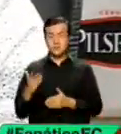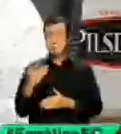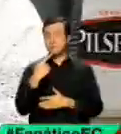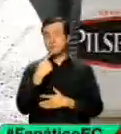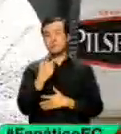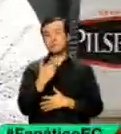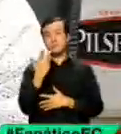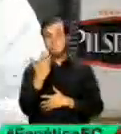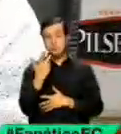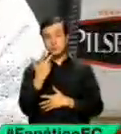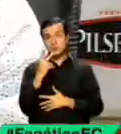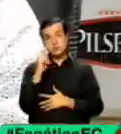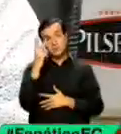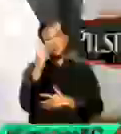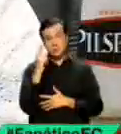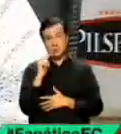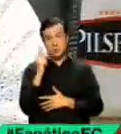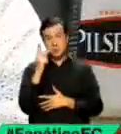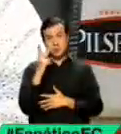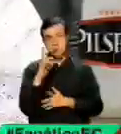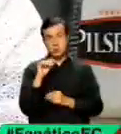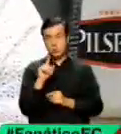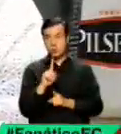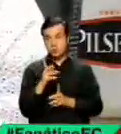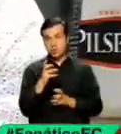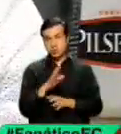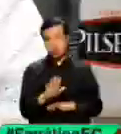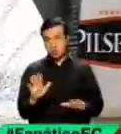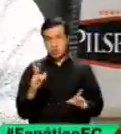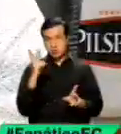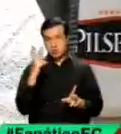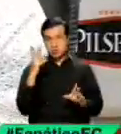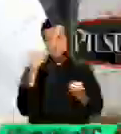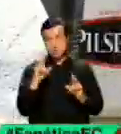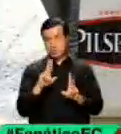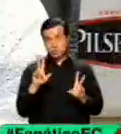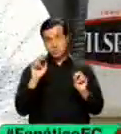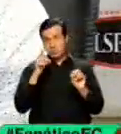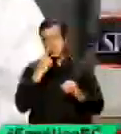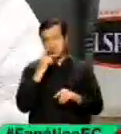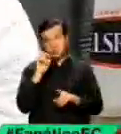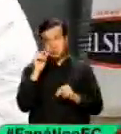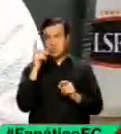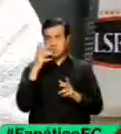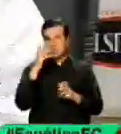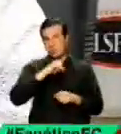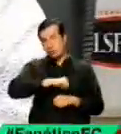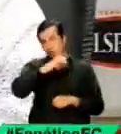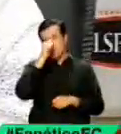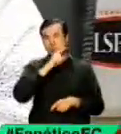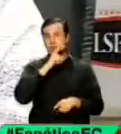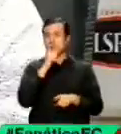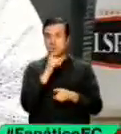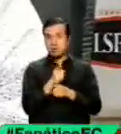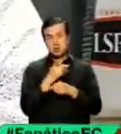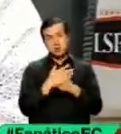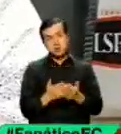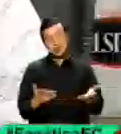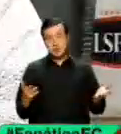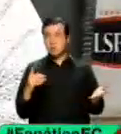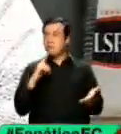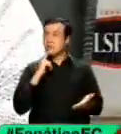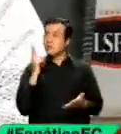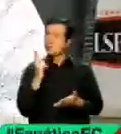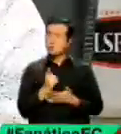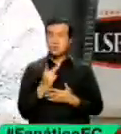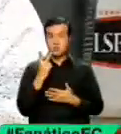decís vas a ser segundo, ninguno quiere y no nos interesa, lo que nos interesa es ganar. Sí, que es verdad que